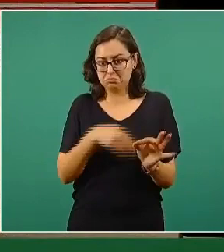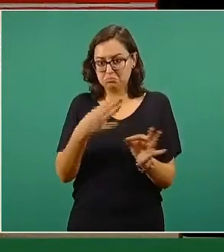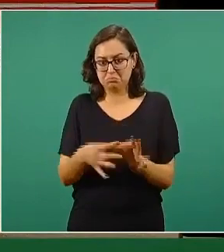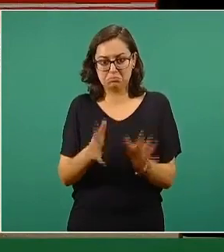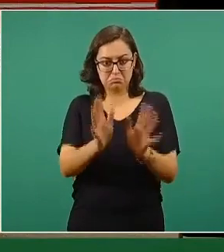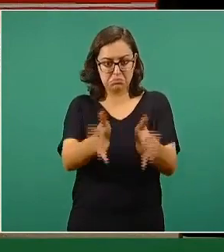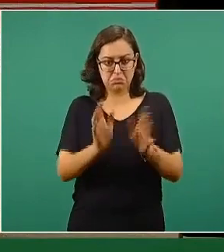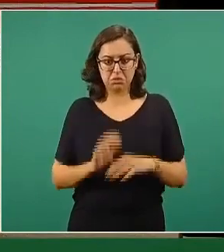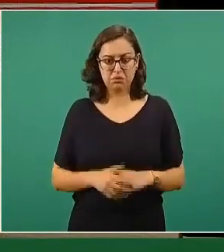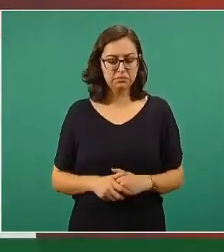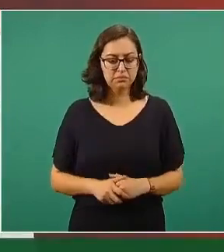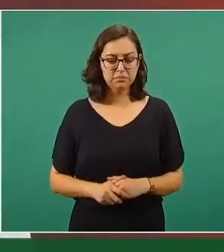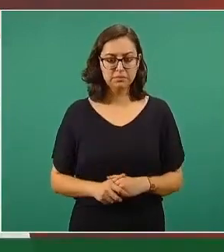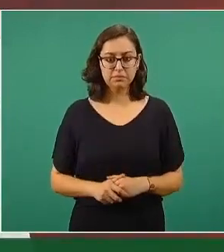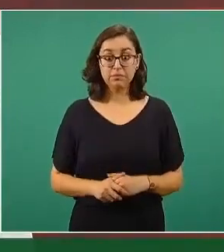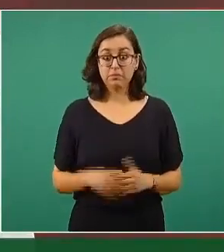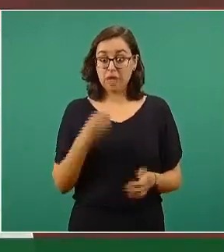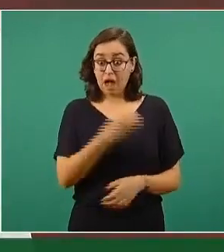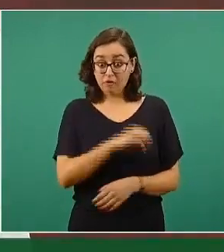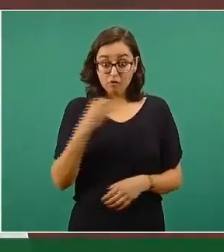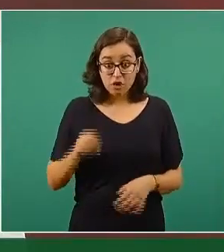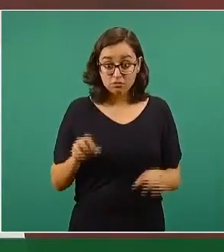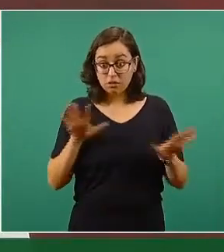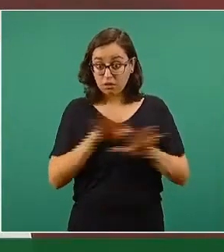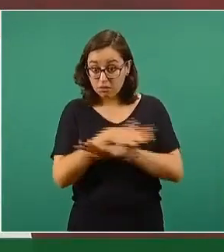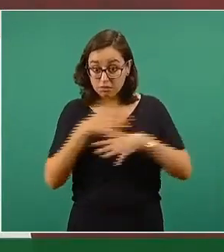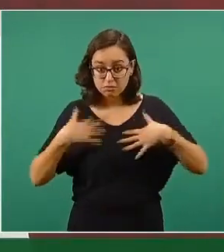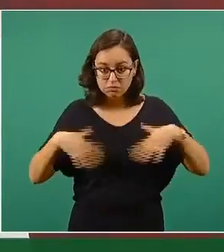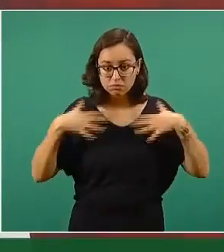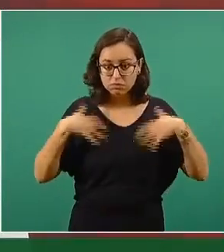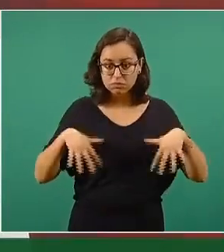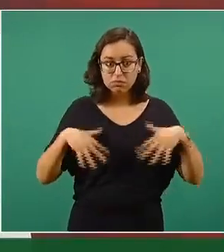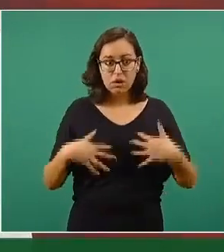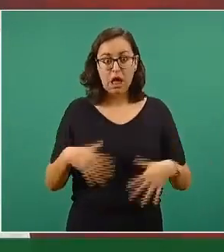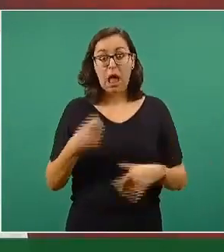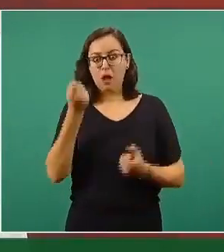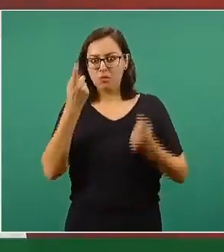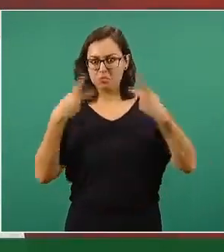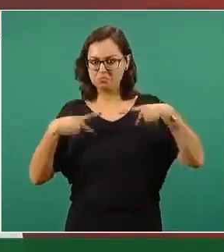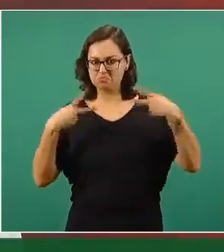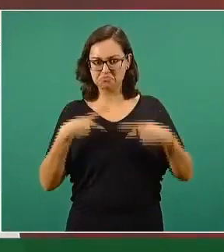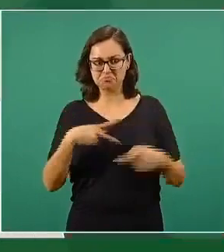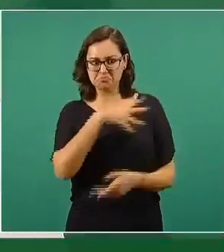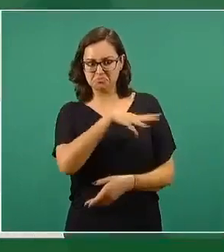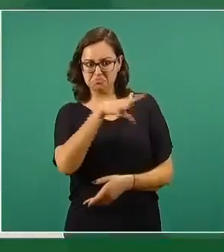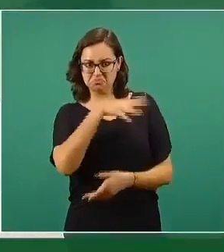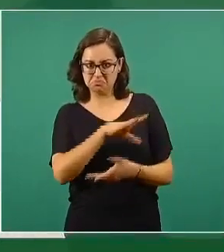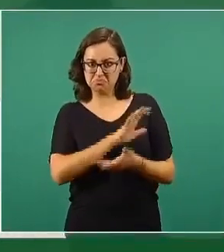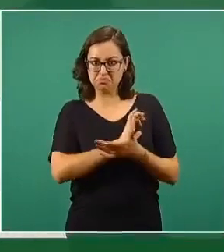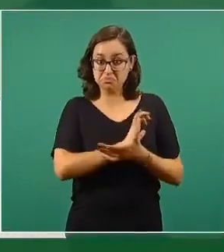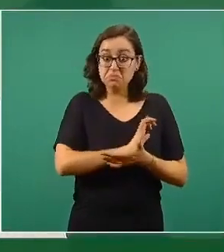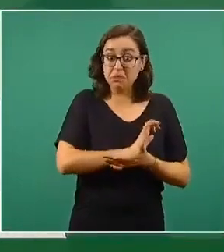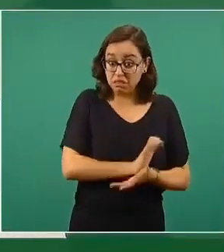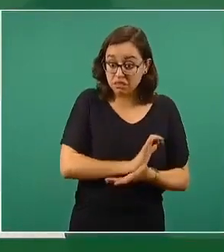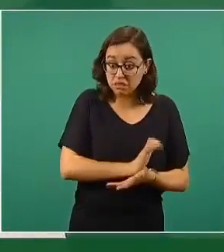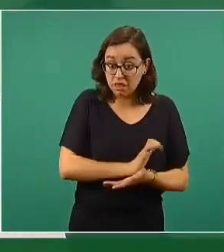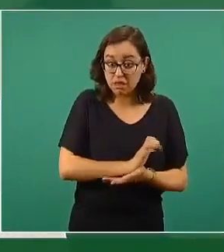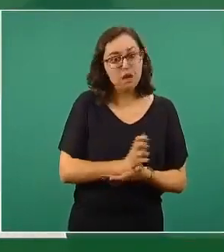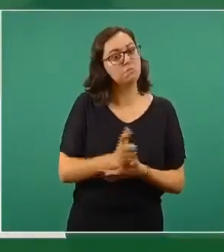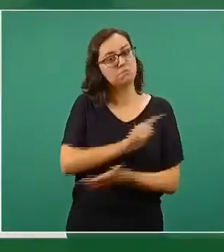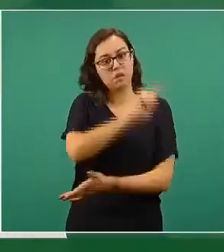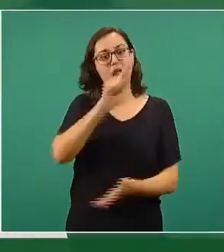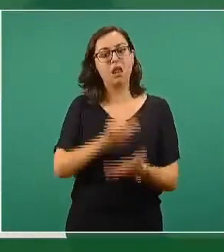tal con ese documento. Nadie debe obligarlos. Y si alguien les obliga, alguien les sanciona, alguien les excluye, eso es un delito, es una